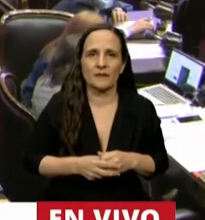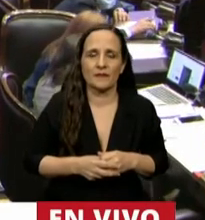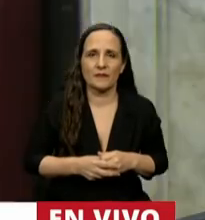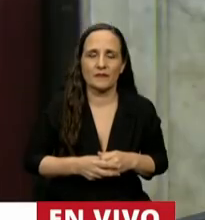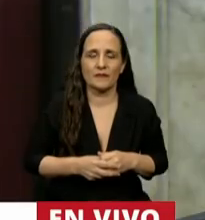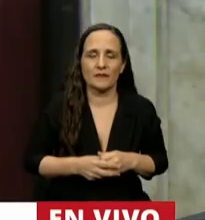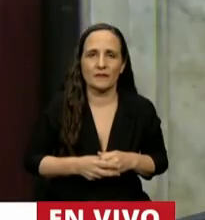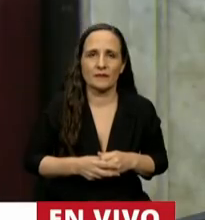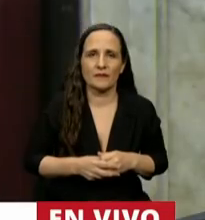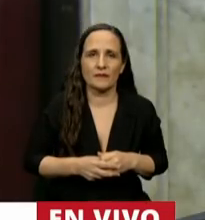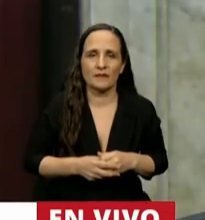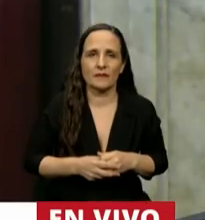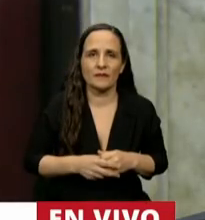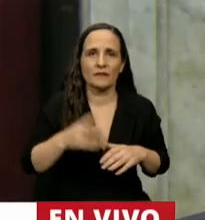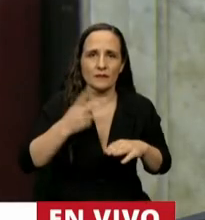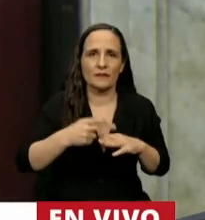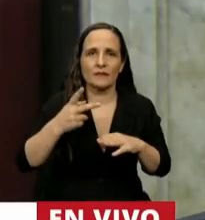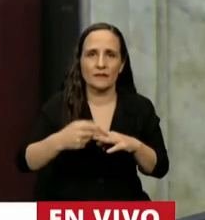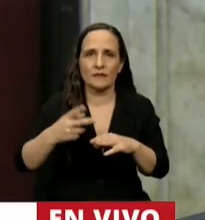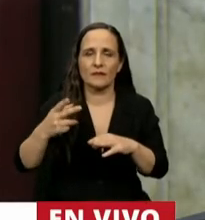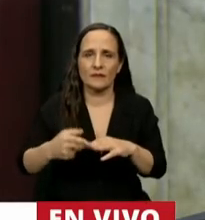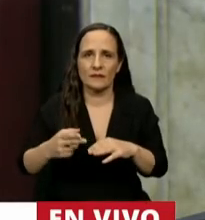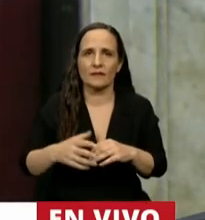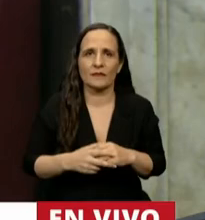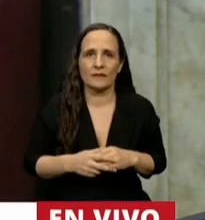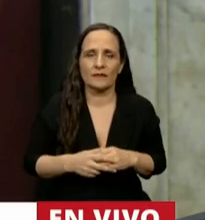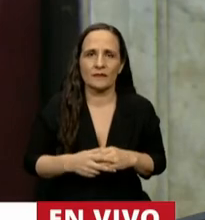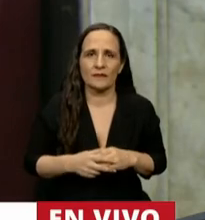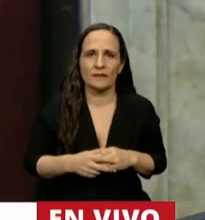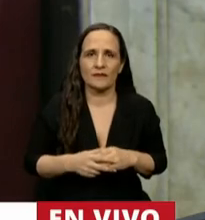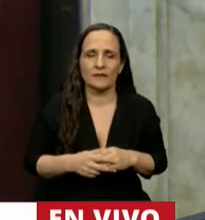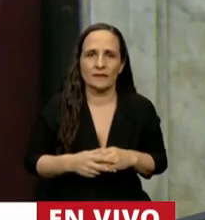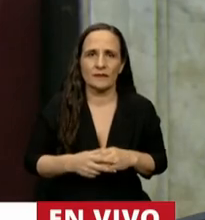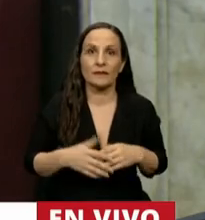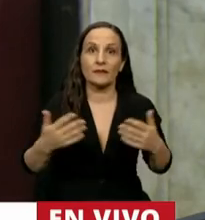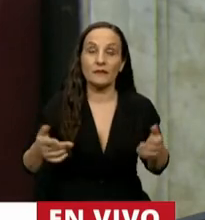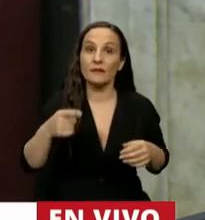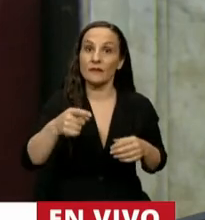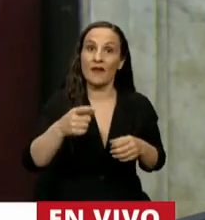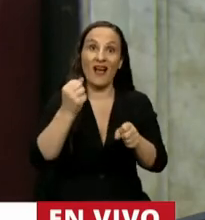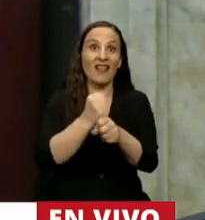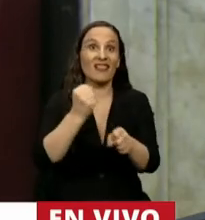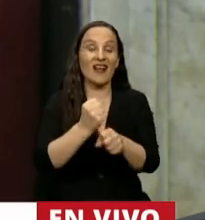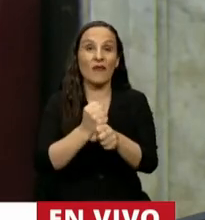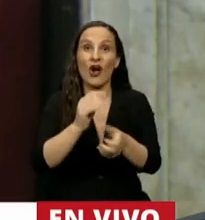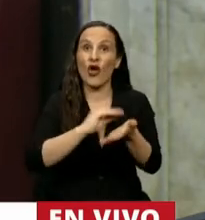Sí, entonces, que está violada la posibilidad de ejercer la función legislativa, señor